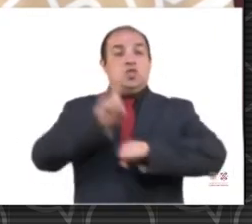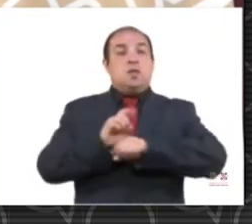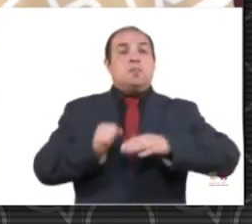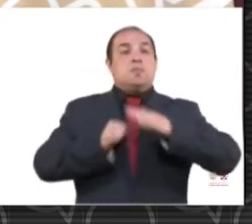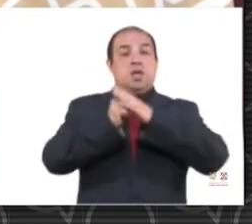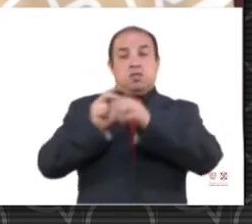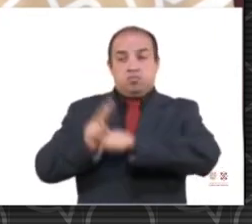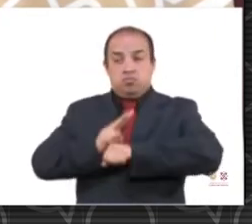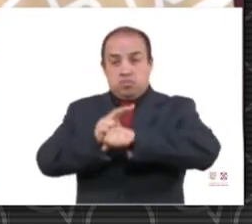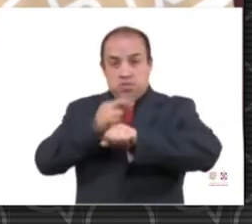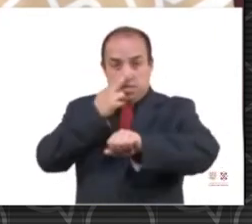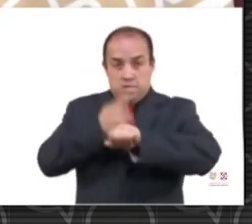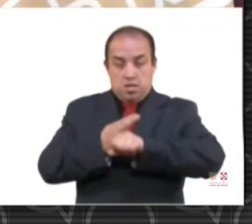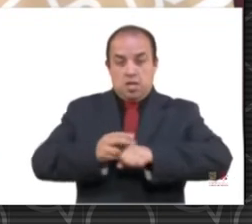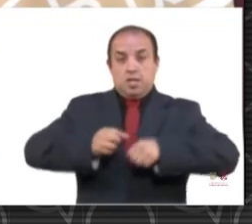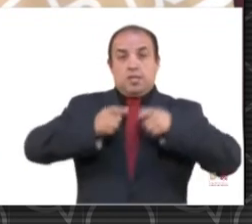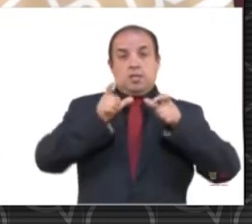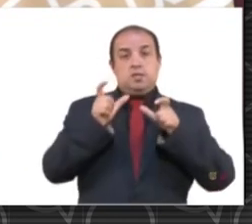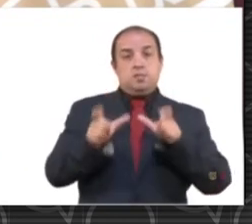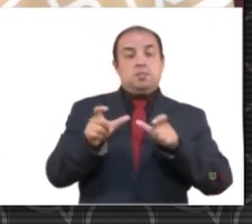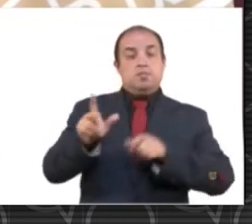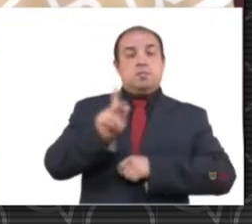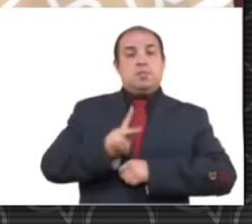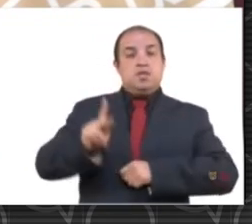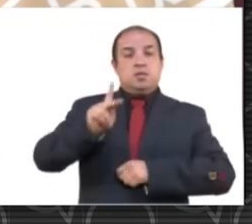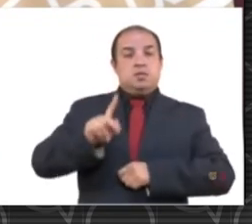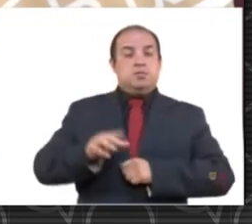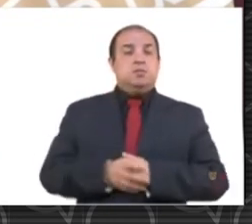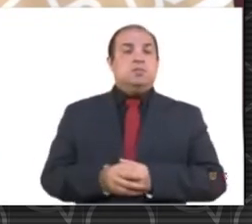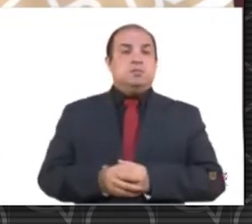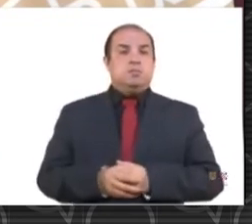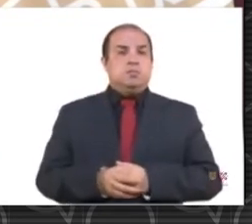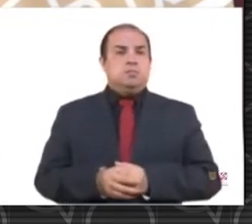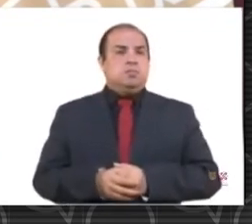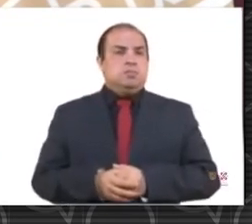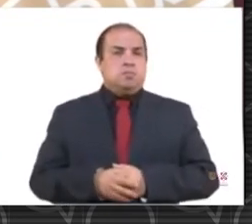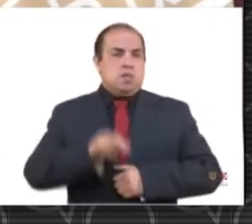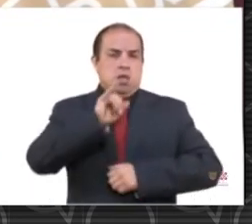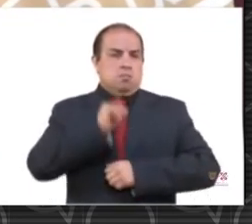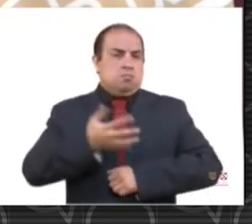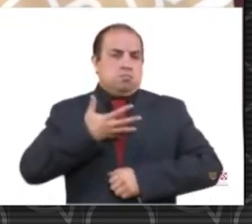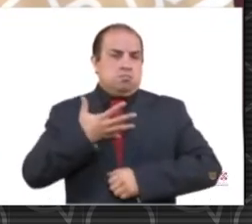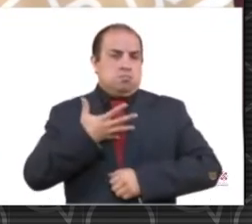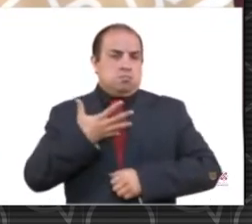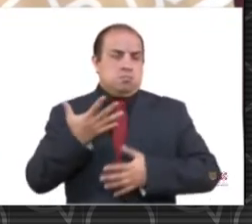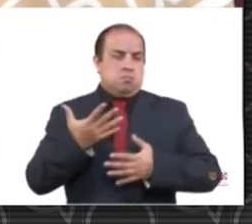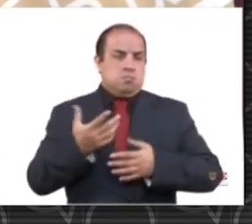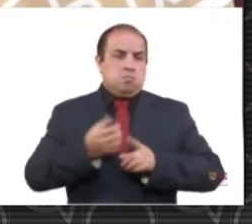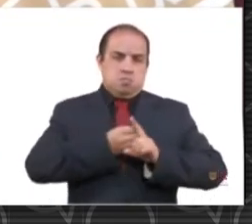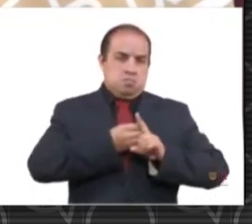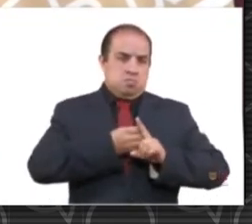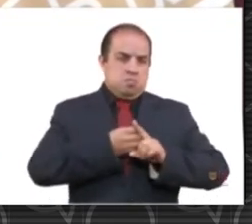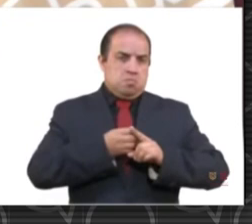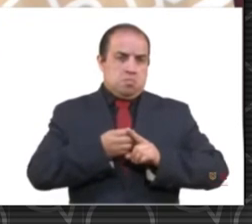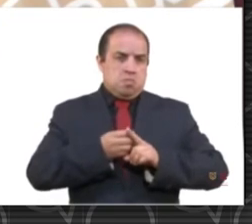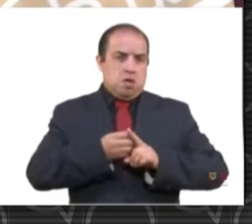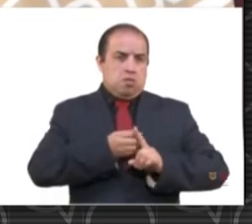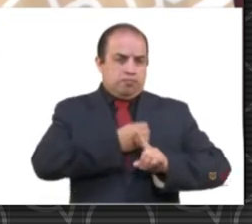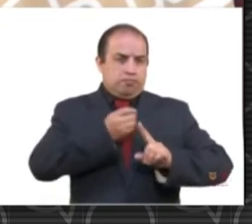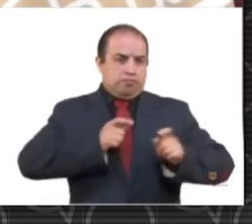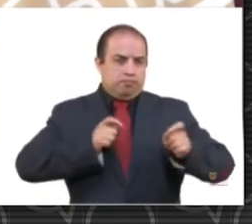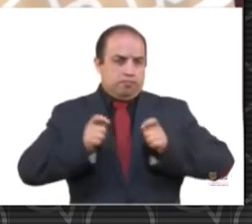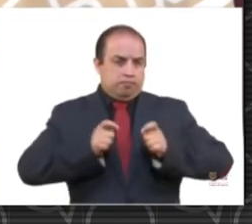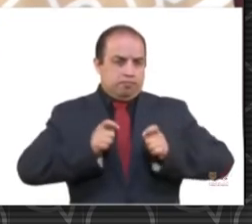Seguridad Ciudadana después de lo que había pasado el primero. En realidad nunca hubo algo que saliera de control, más bien pues